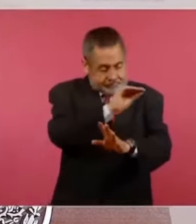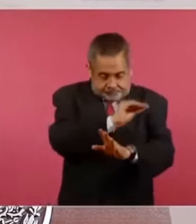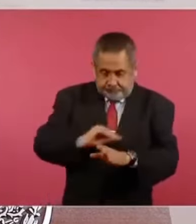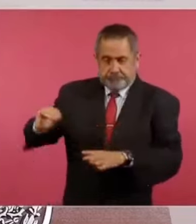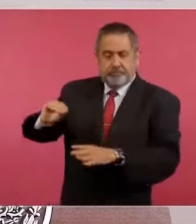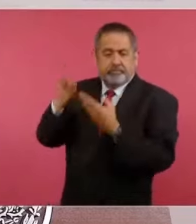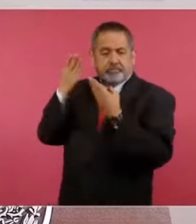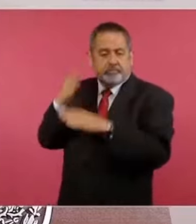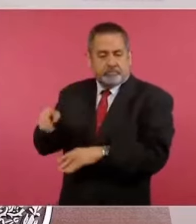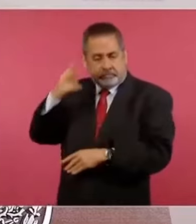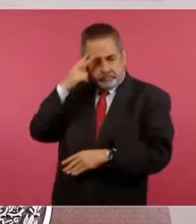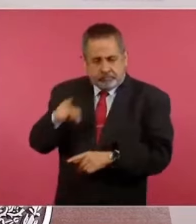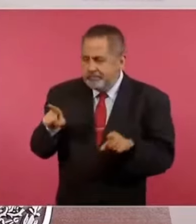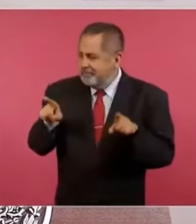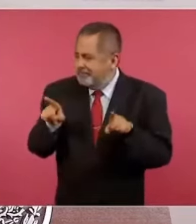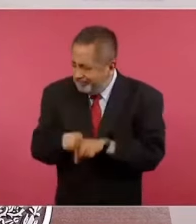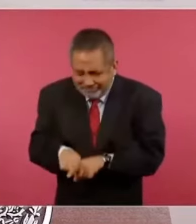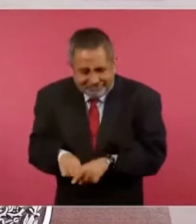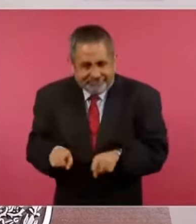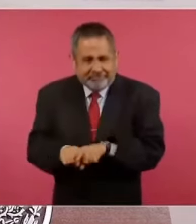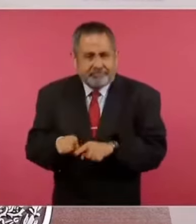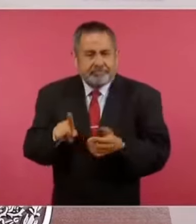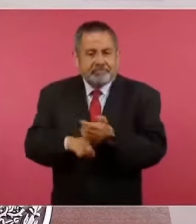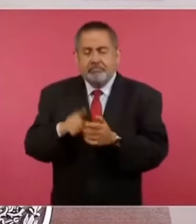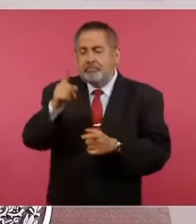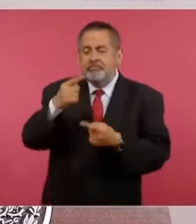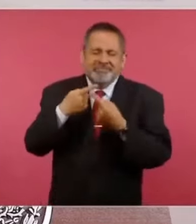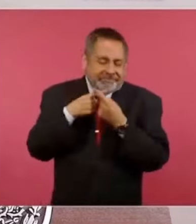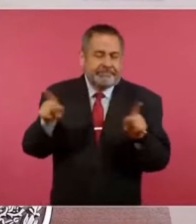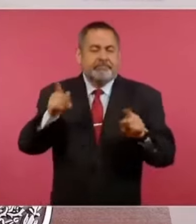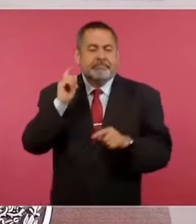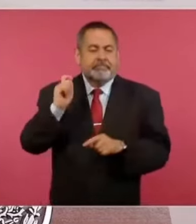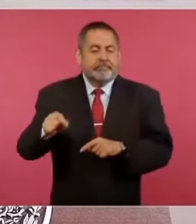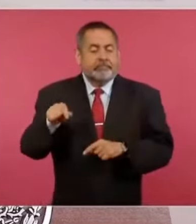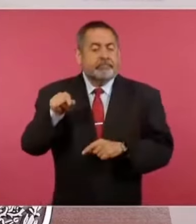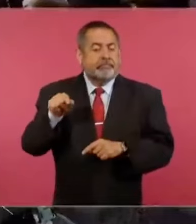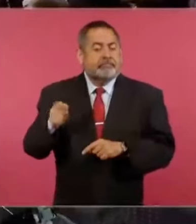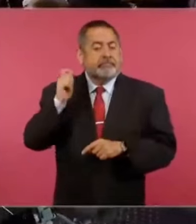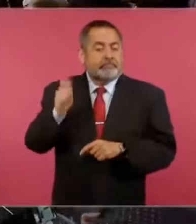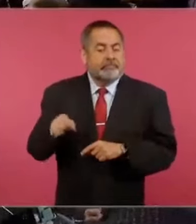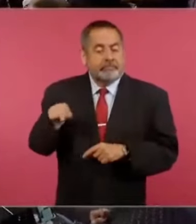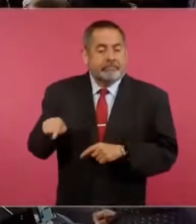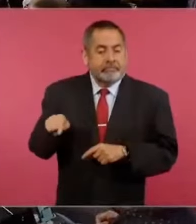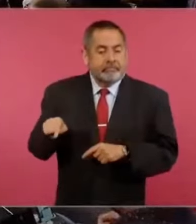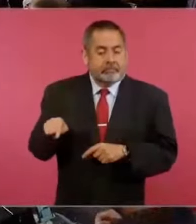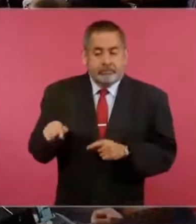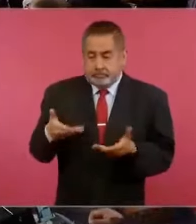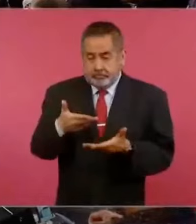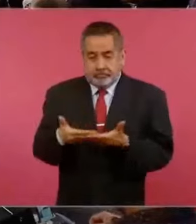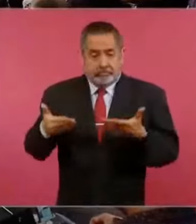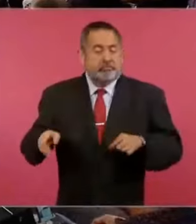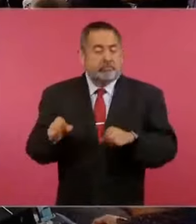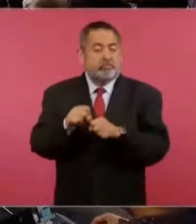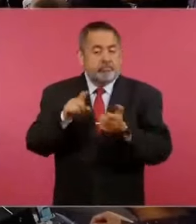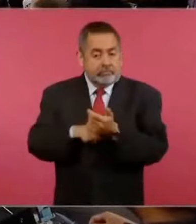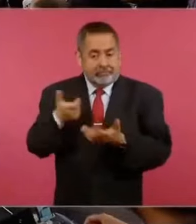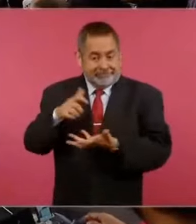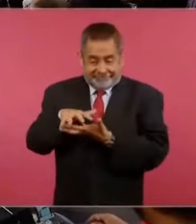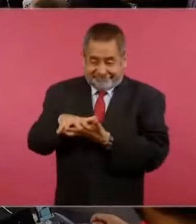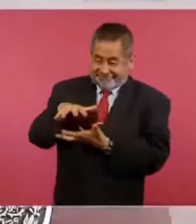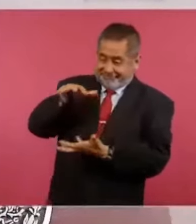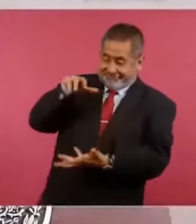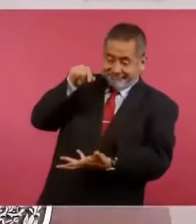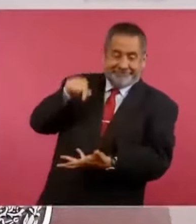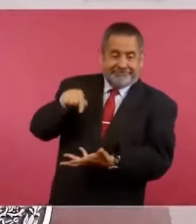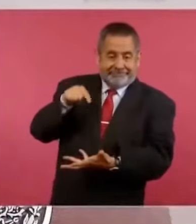las mismas condiciones, pero con una gran, gran diferencia, que es que ahora, con ese fondo,